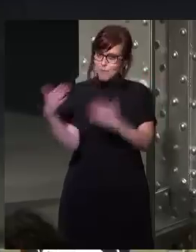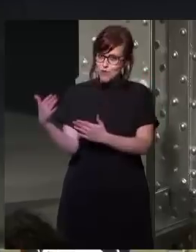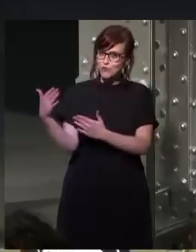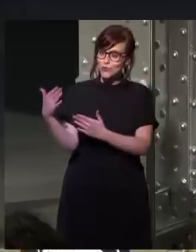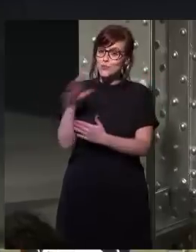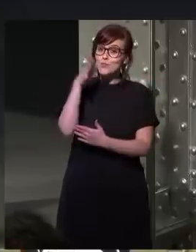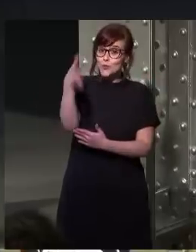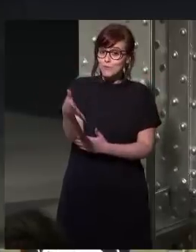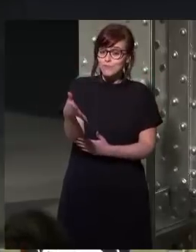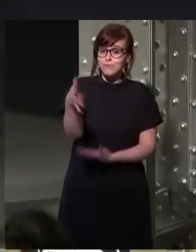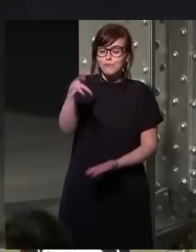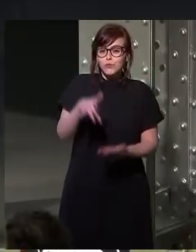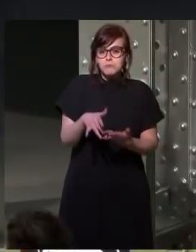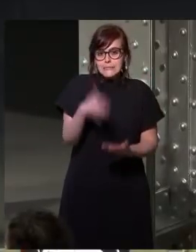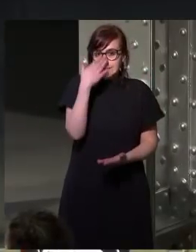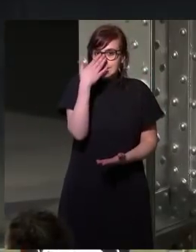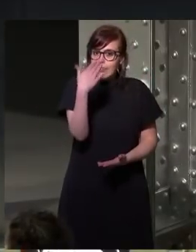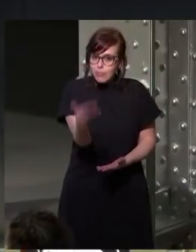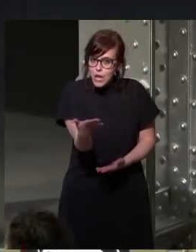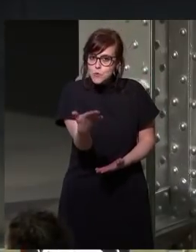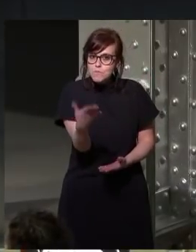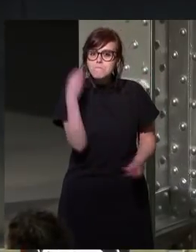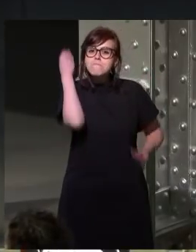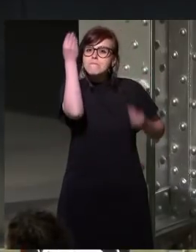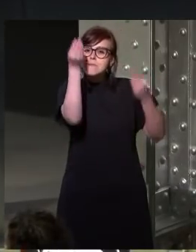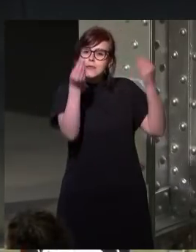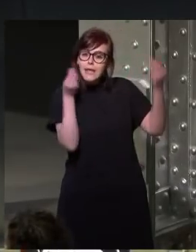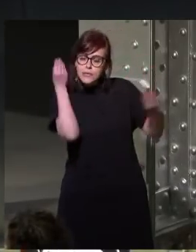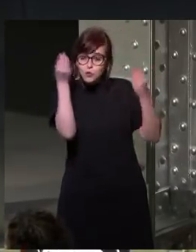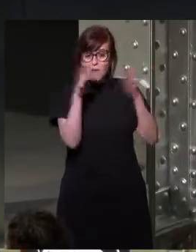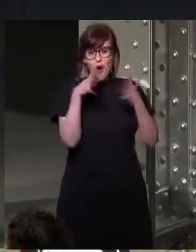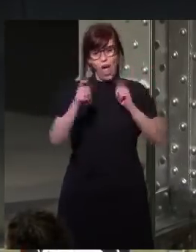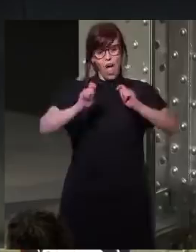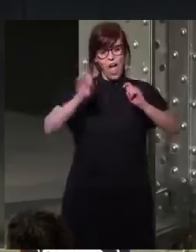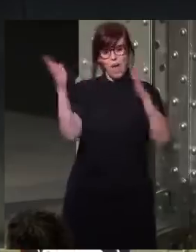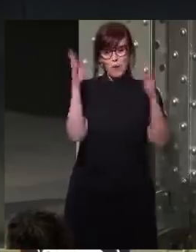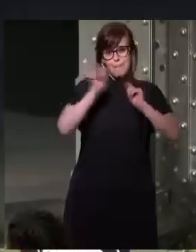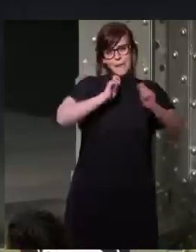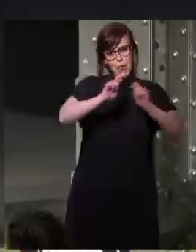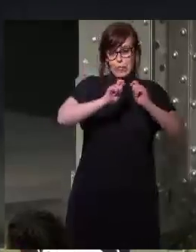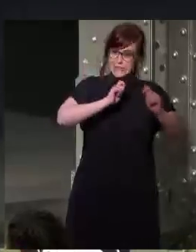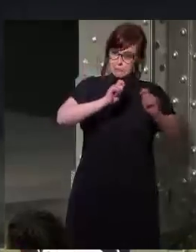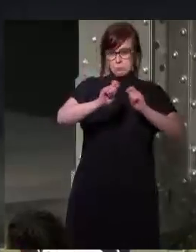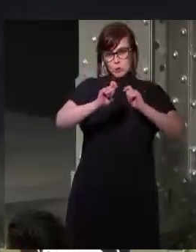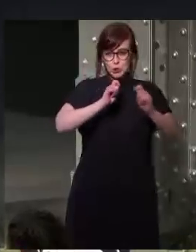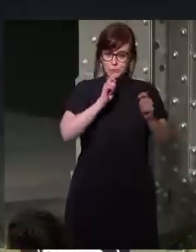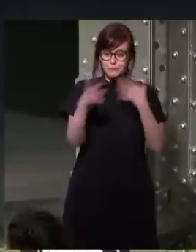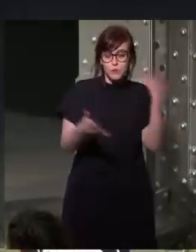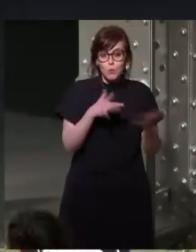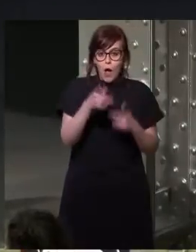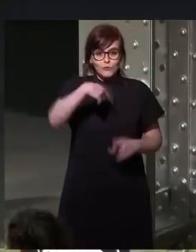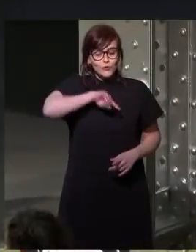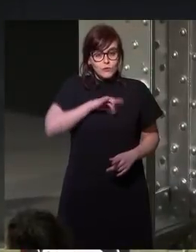porque sinceramente pues creo que en este momento que el periodismo está como está, pues a los que